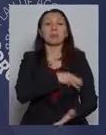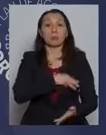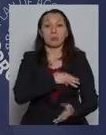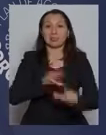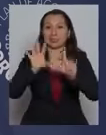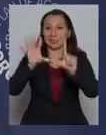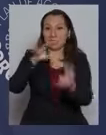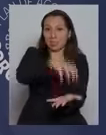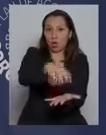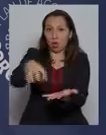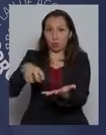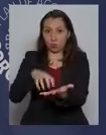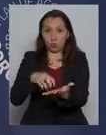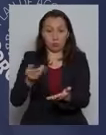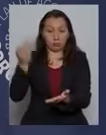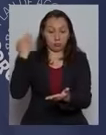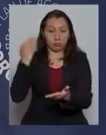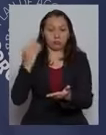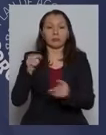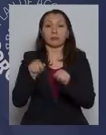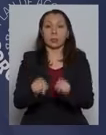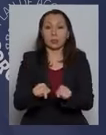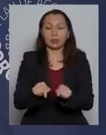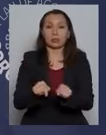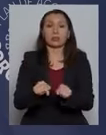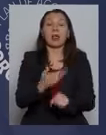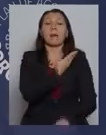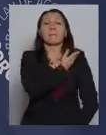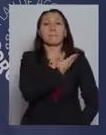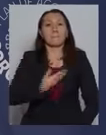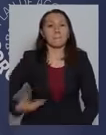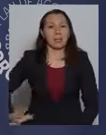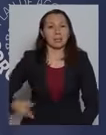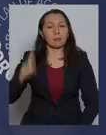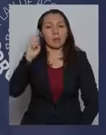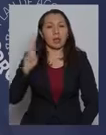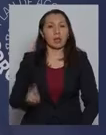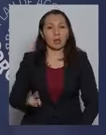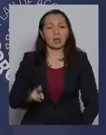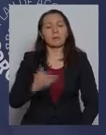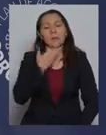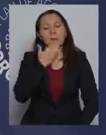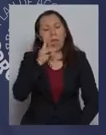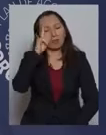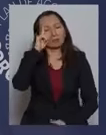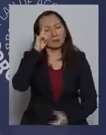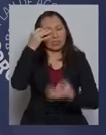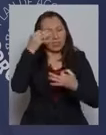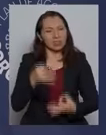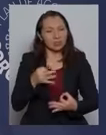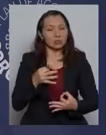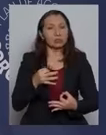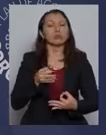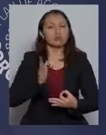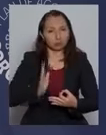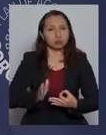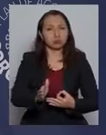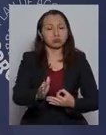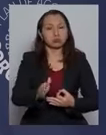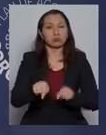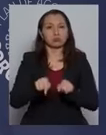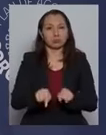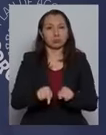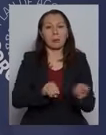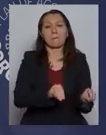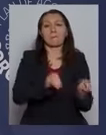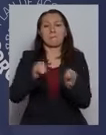7 comunas de la región metropolitana, y el presidente de la República ha decidido mantener